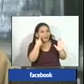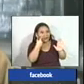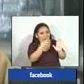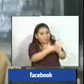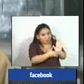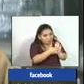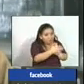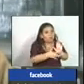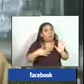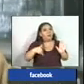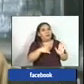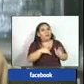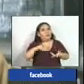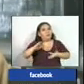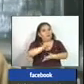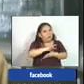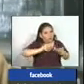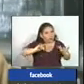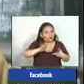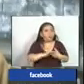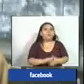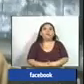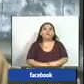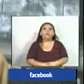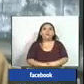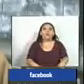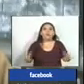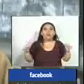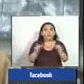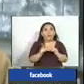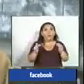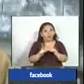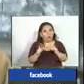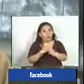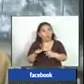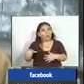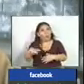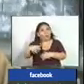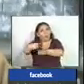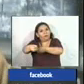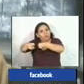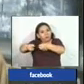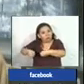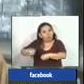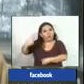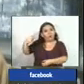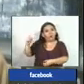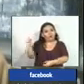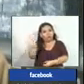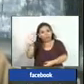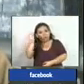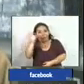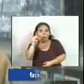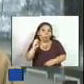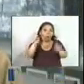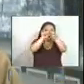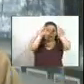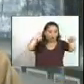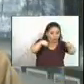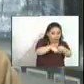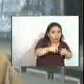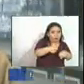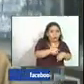del Ministerio del Medio Ambiente. También el Centro Nacional de Huracanes y, por supuesto, a través de los medios televisivos que